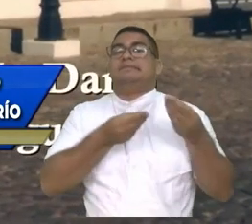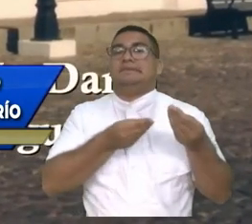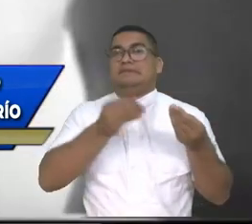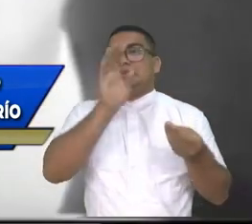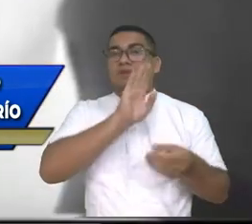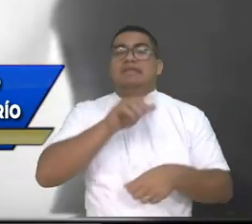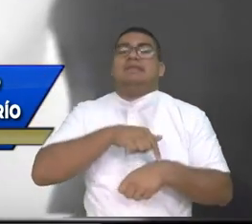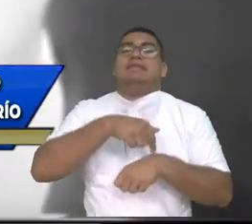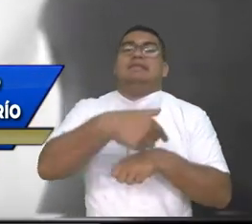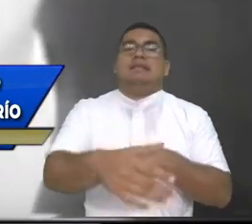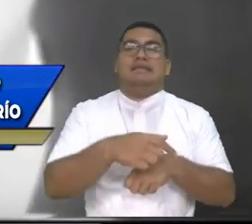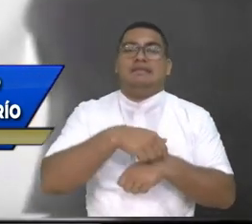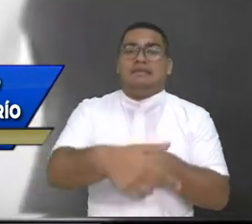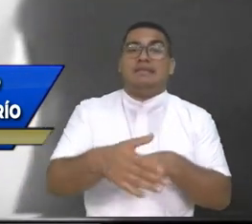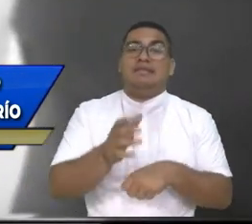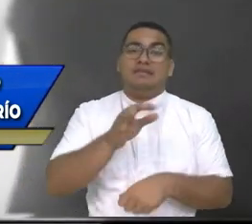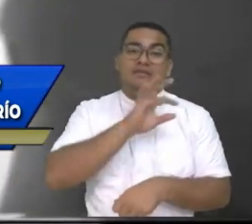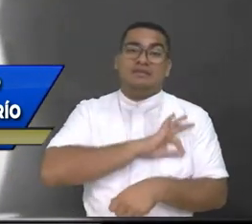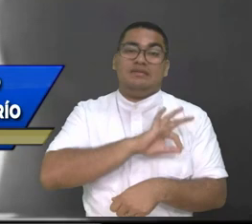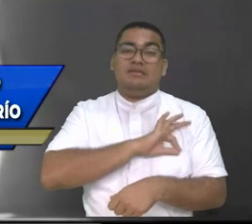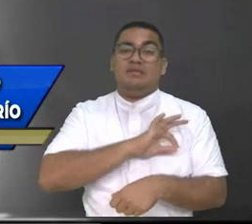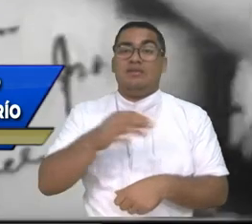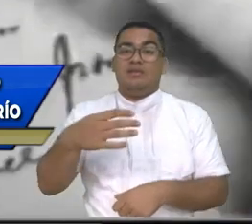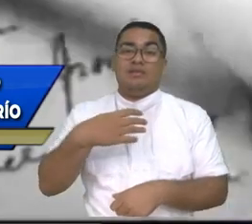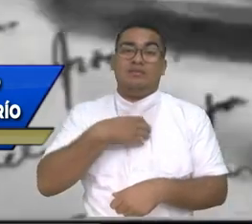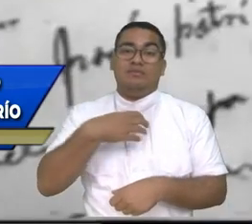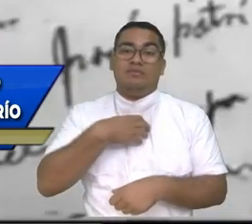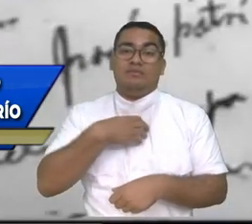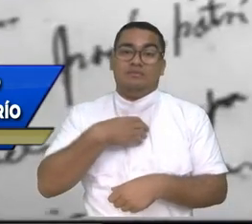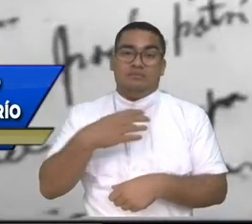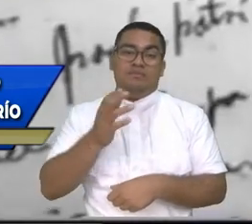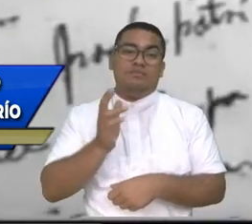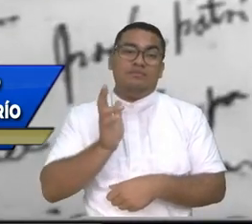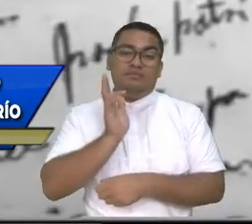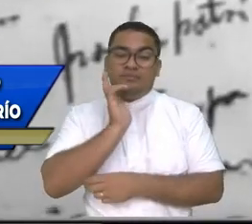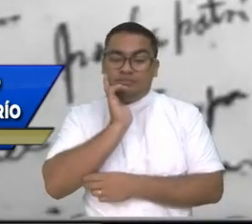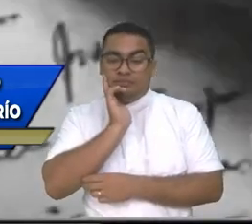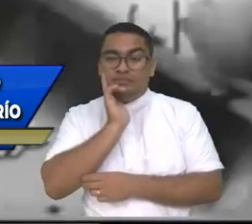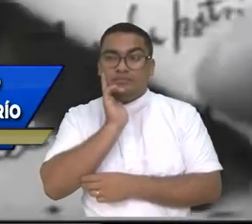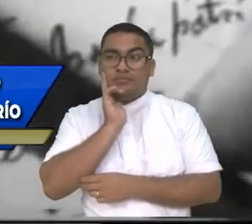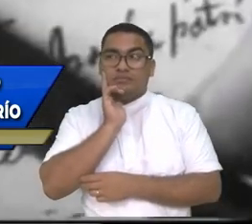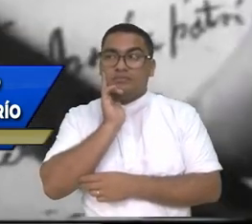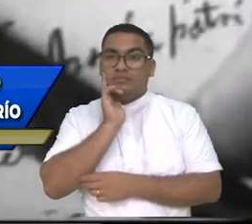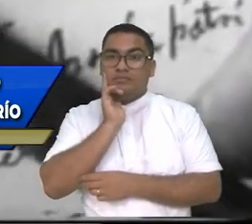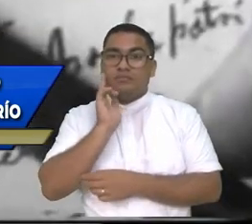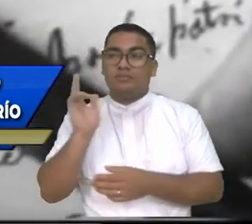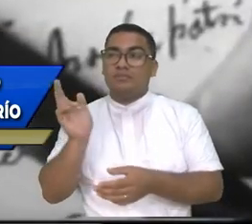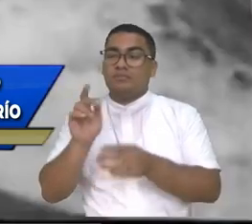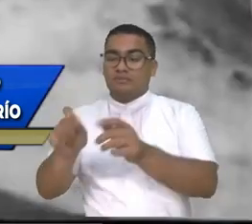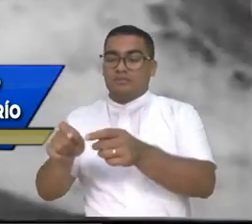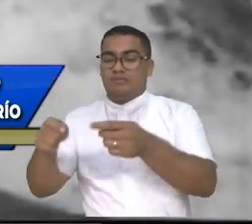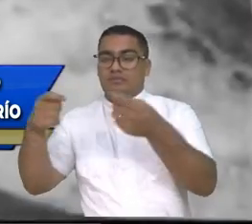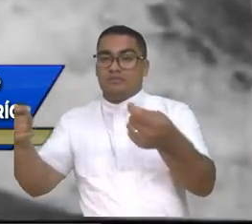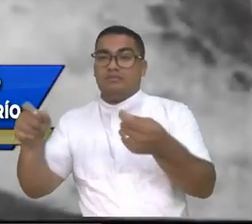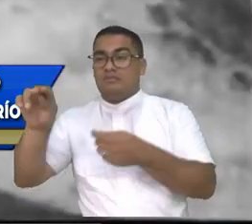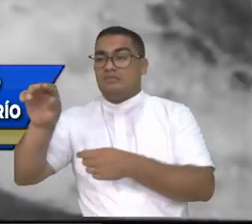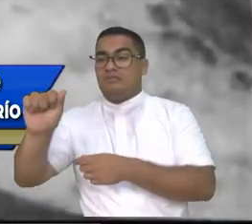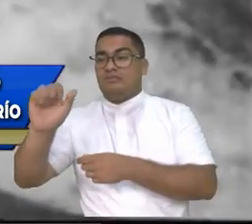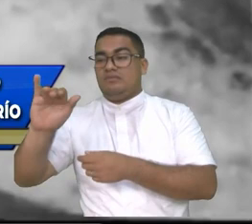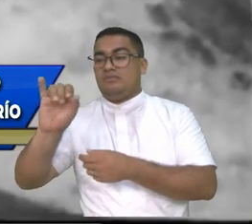Él vivió únicamente de lo que el diario La Nación le enviaba puntualmente y